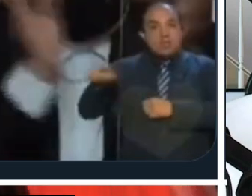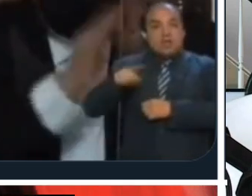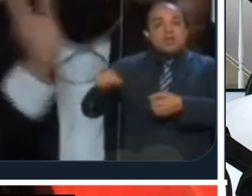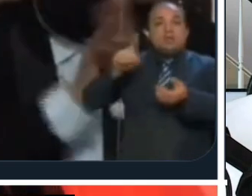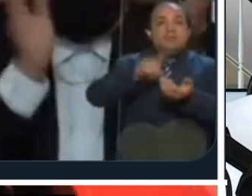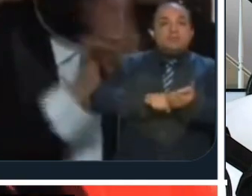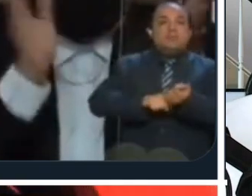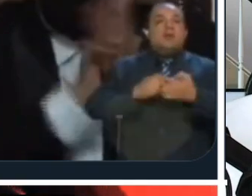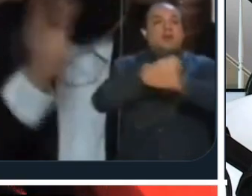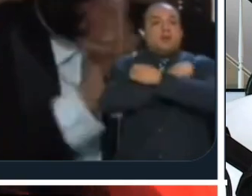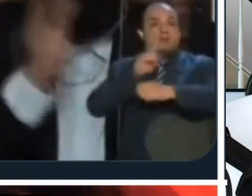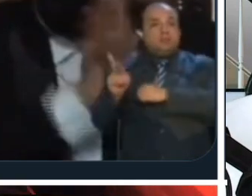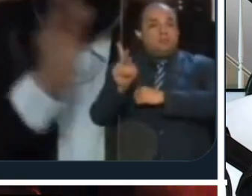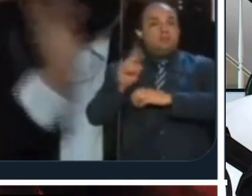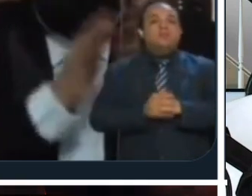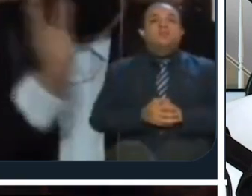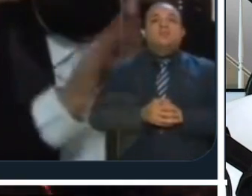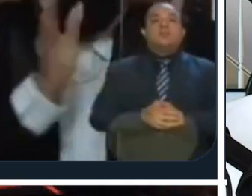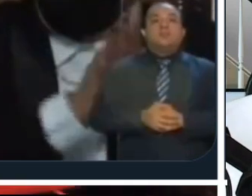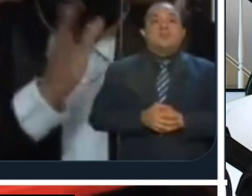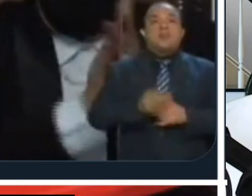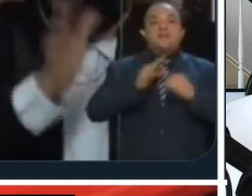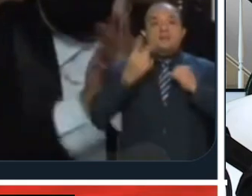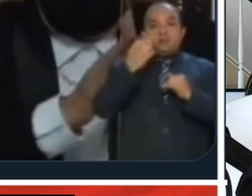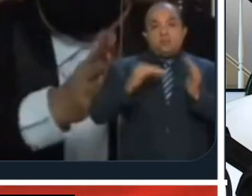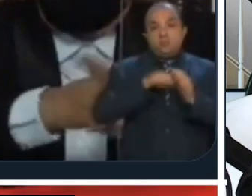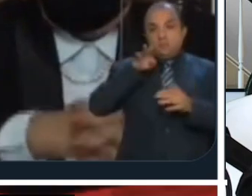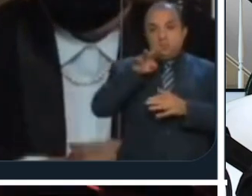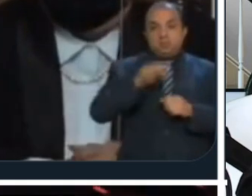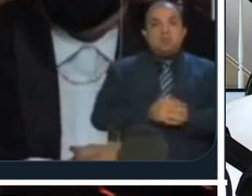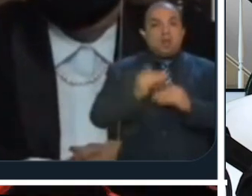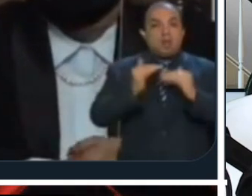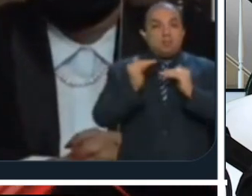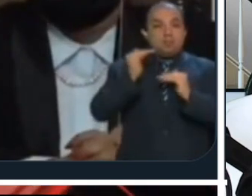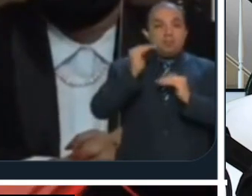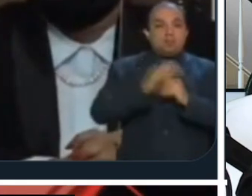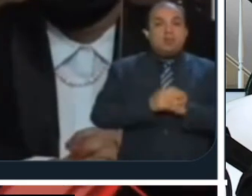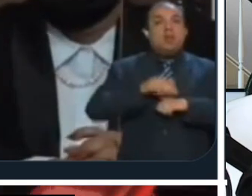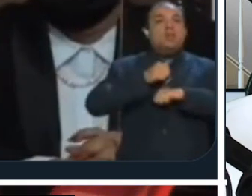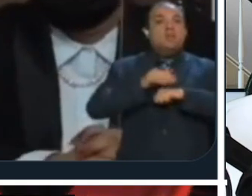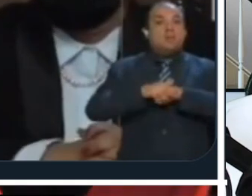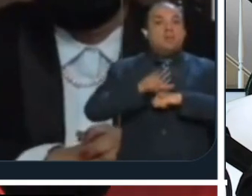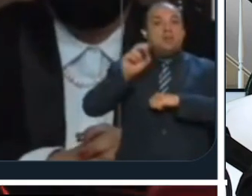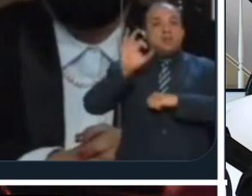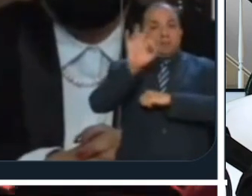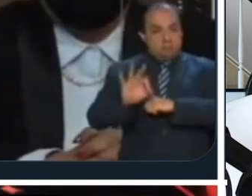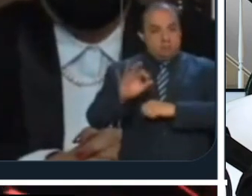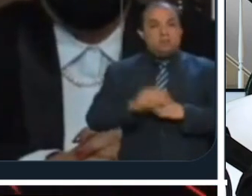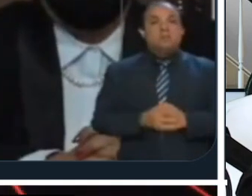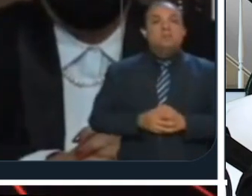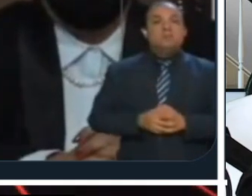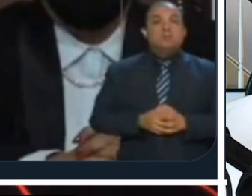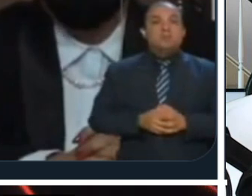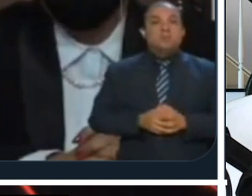educación pública. Para finales de 2019, habíamos aumentado la matrícula en un 30% y